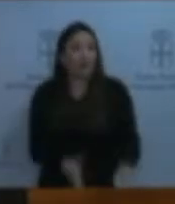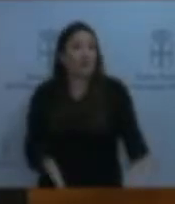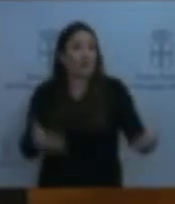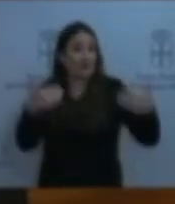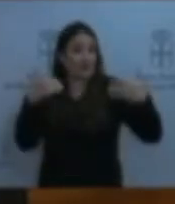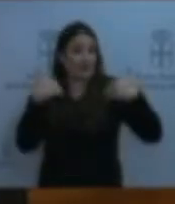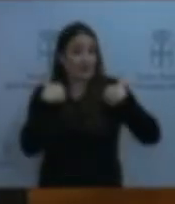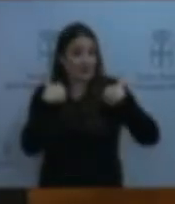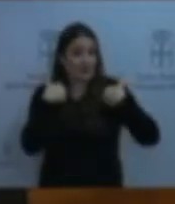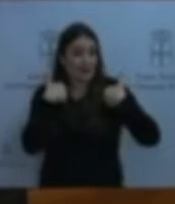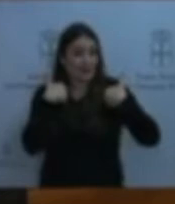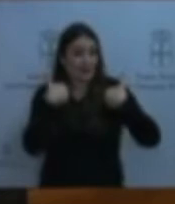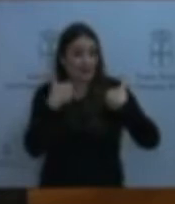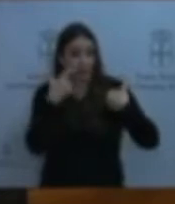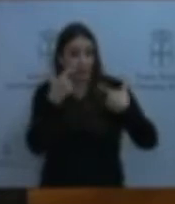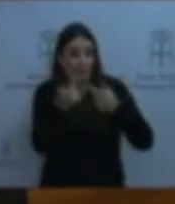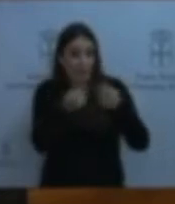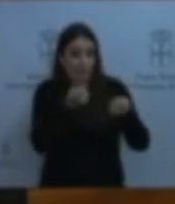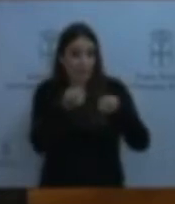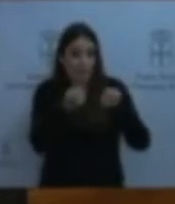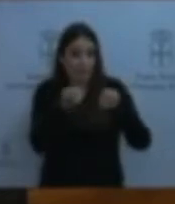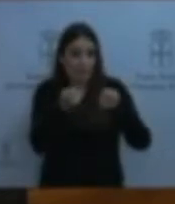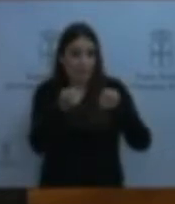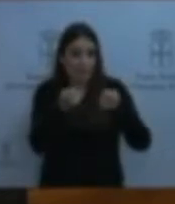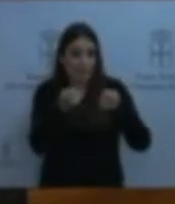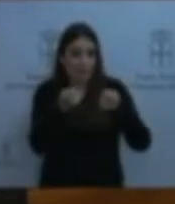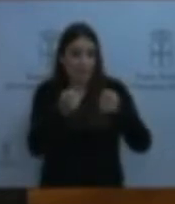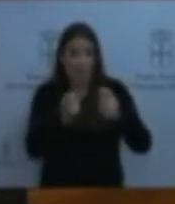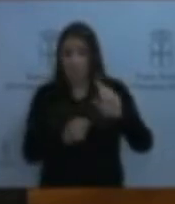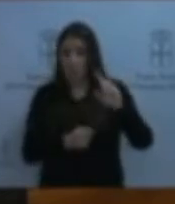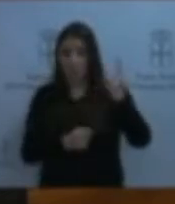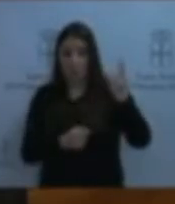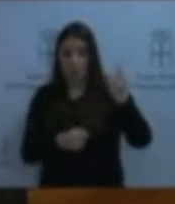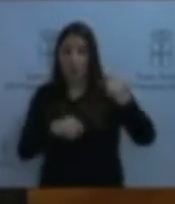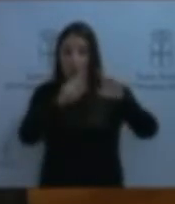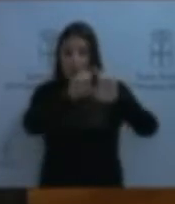la responsabilidad de vigilancia de la misma es en primer término